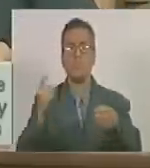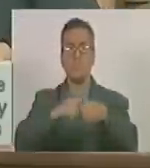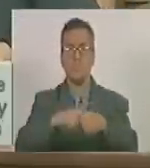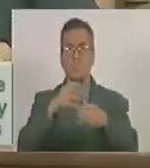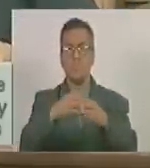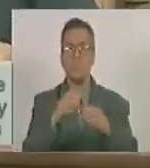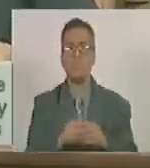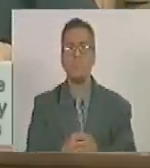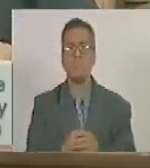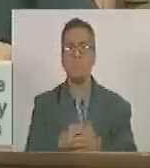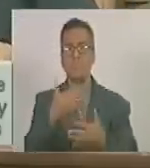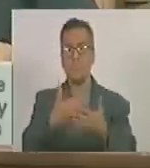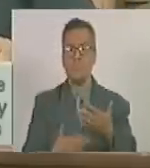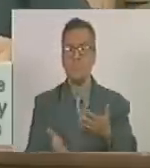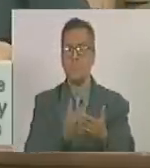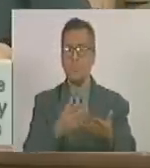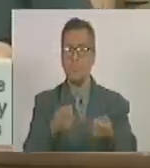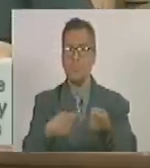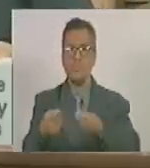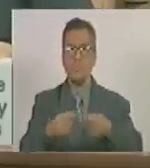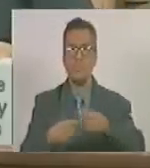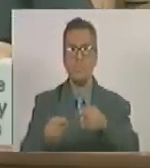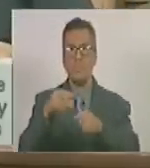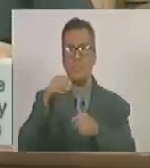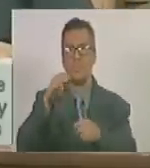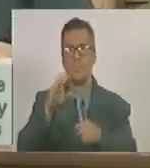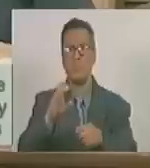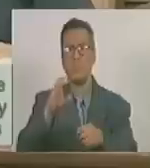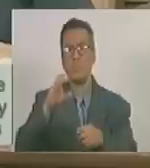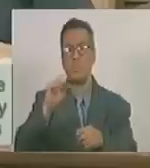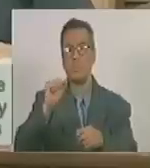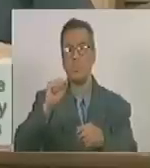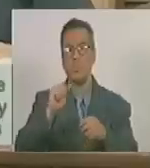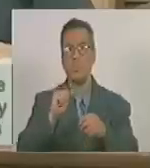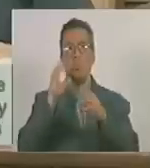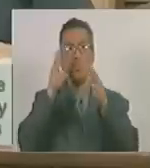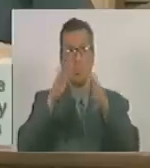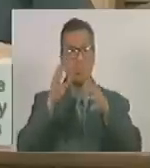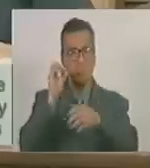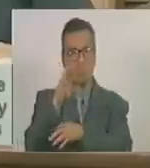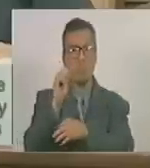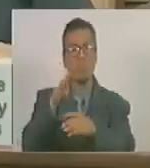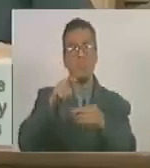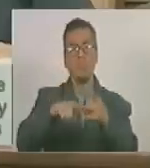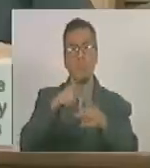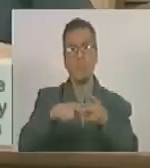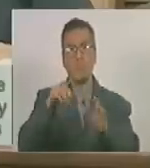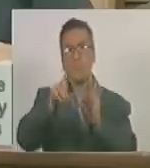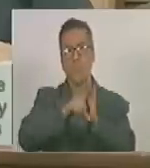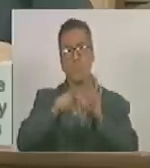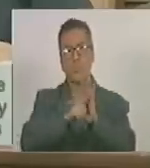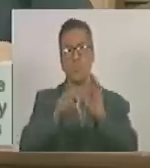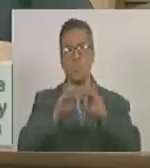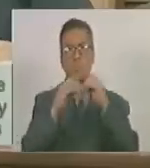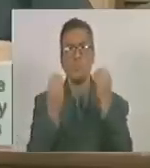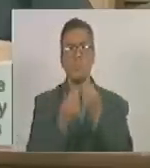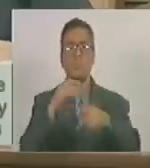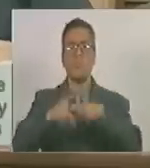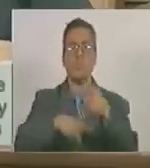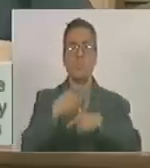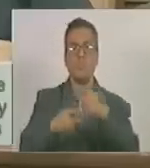parte del expediente administrativo del Consejo Comunal, en los términos señalados en la Ley Orgánica de